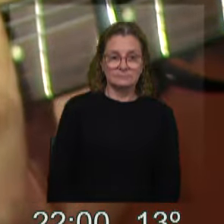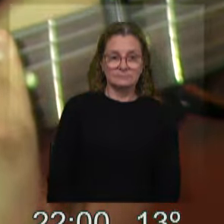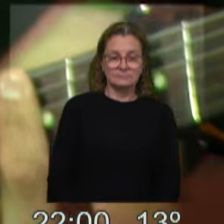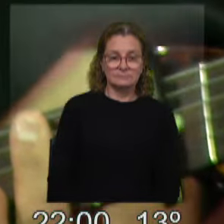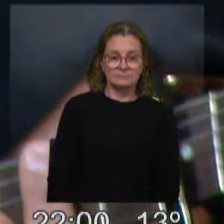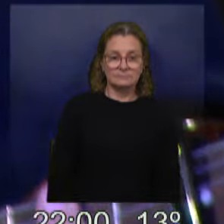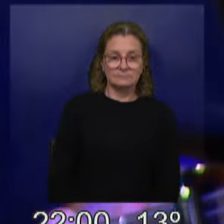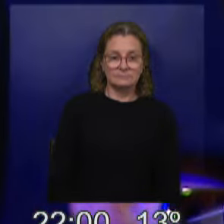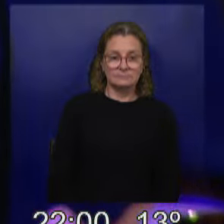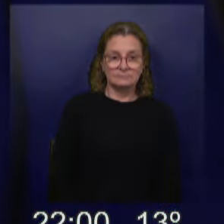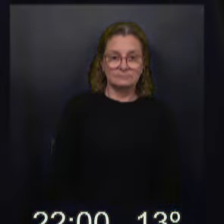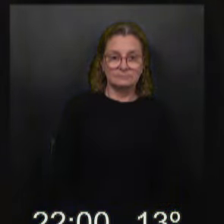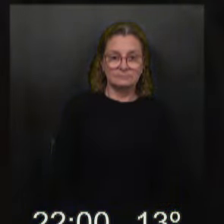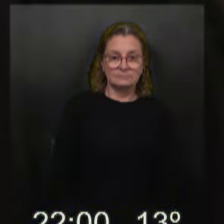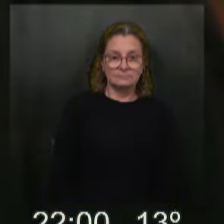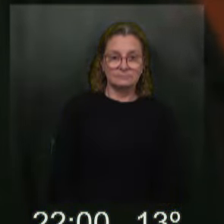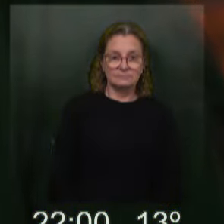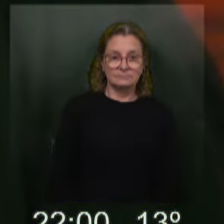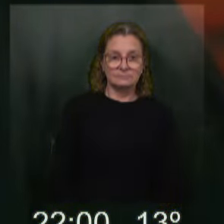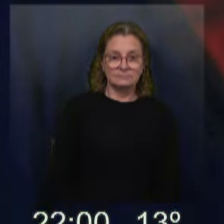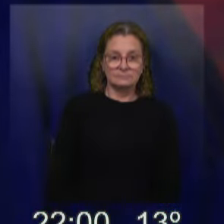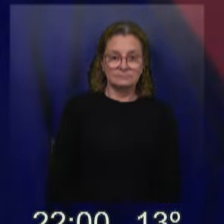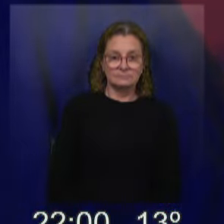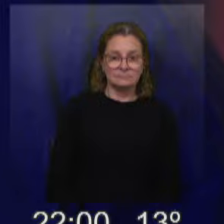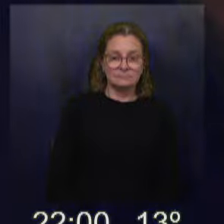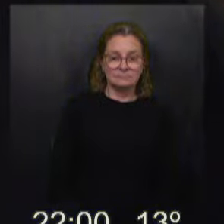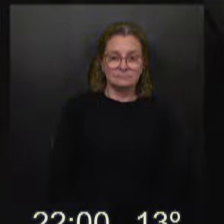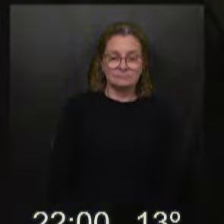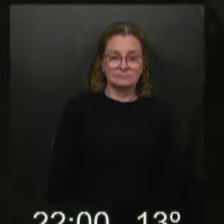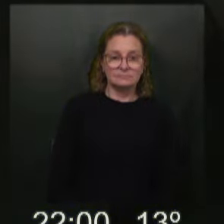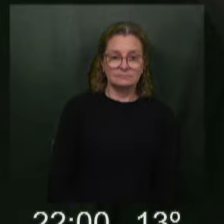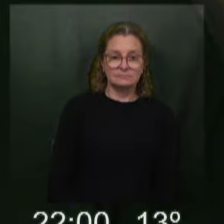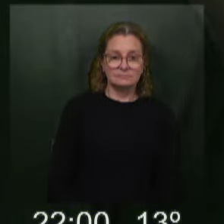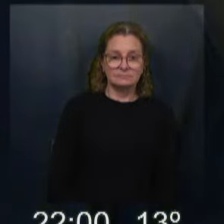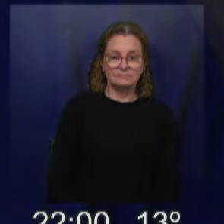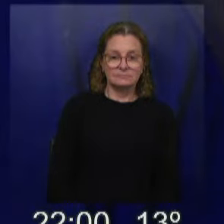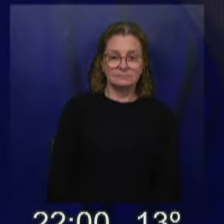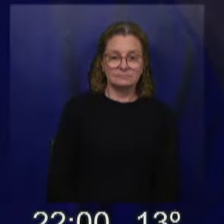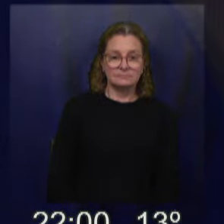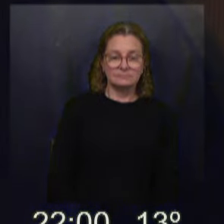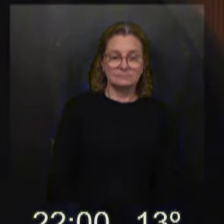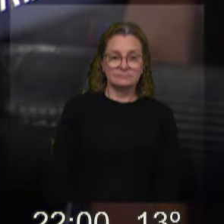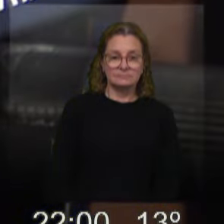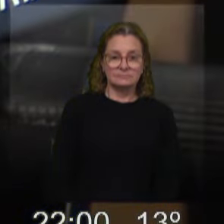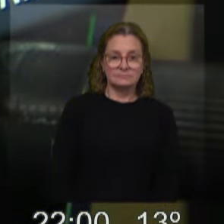Más que ayer.